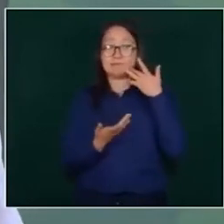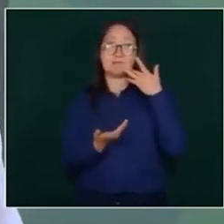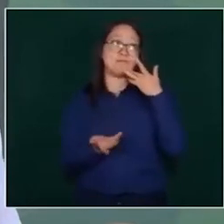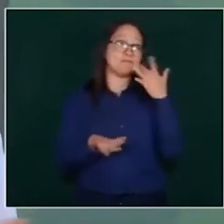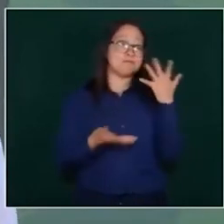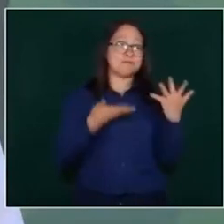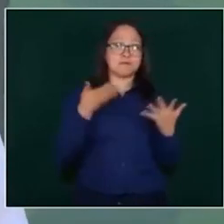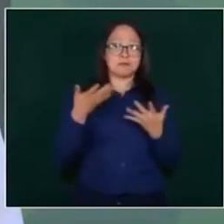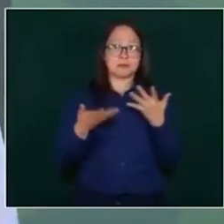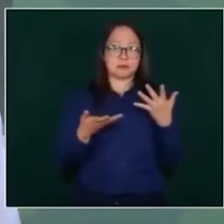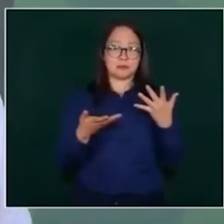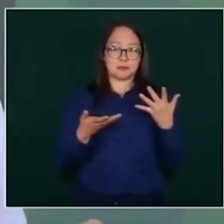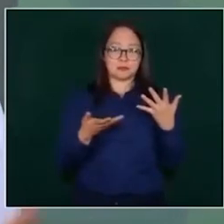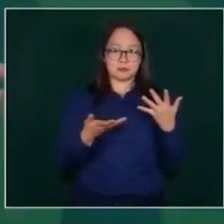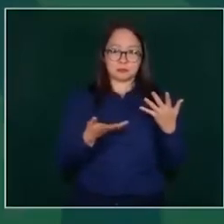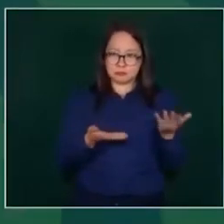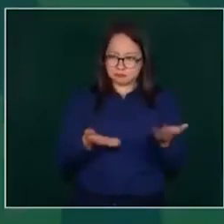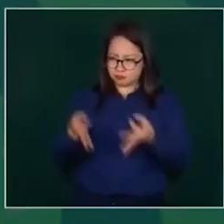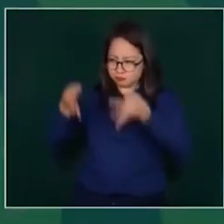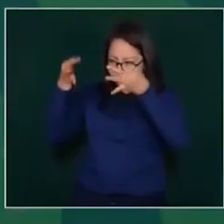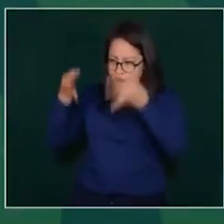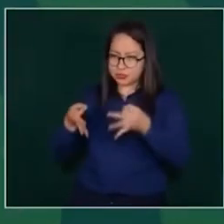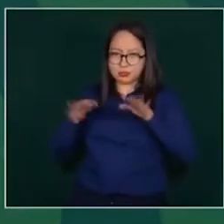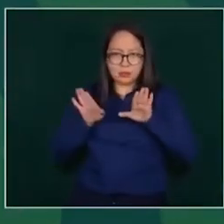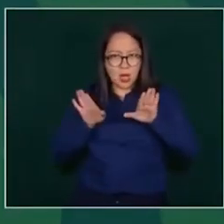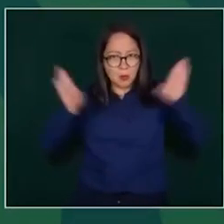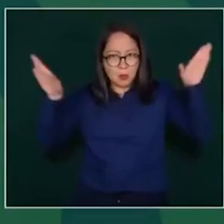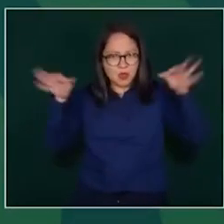un aeropuerto de calidad.